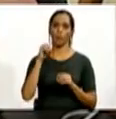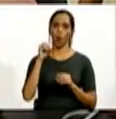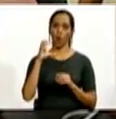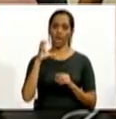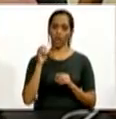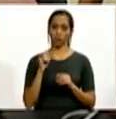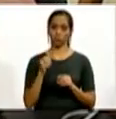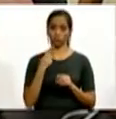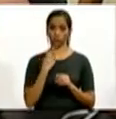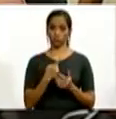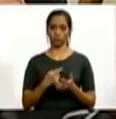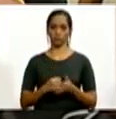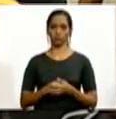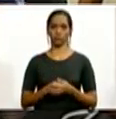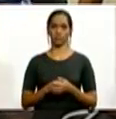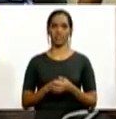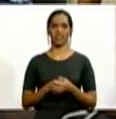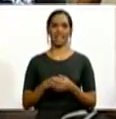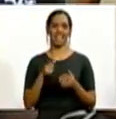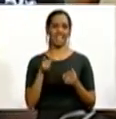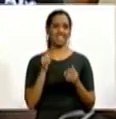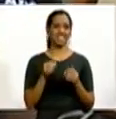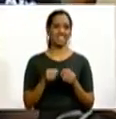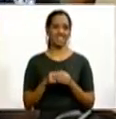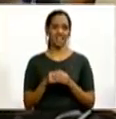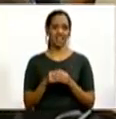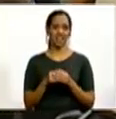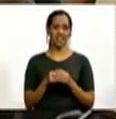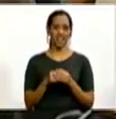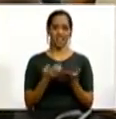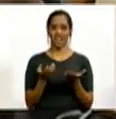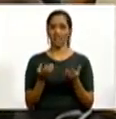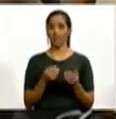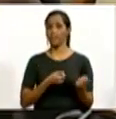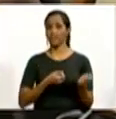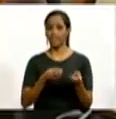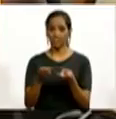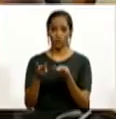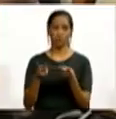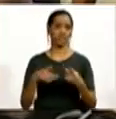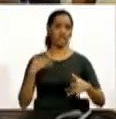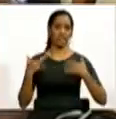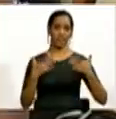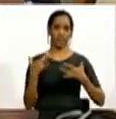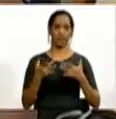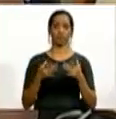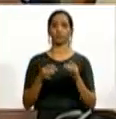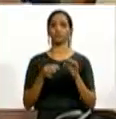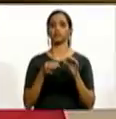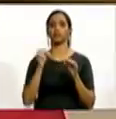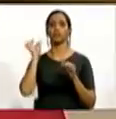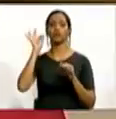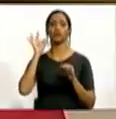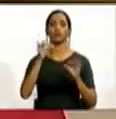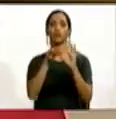que esa invitación que él había tenido al evento, ¿no?, del discurso de la Unión había